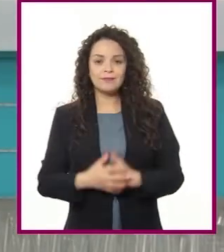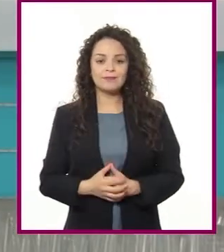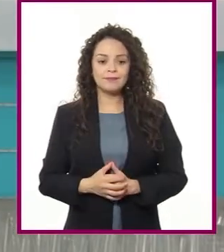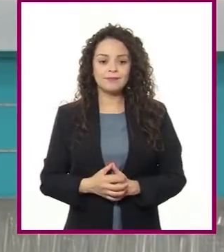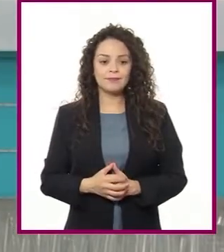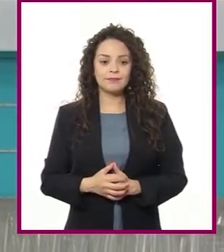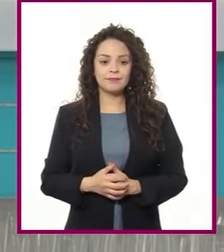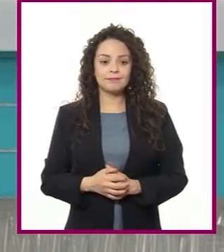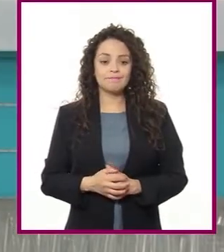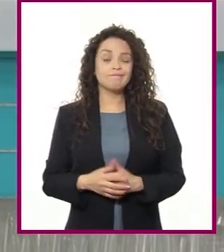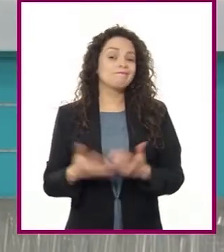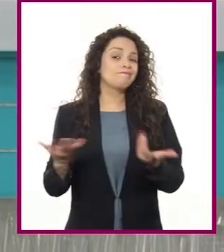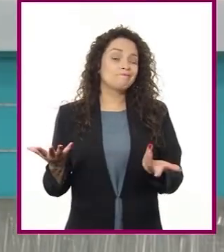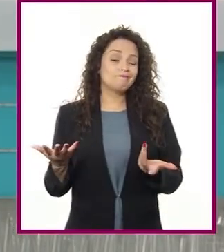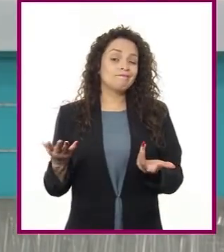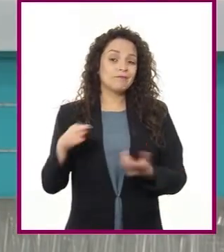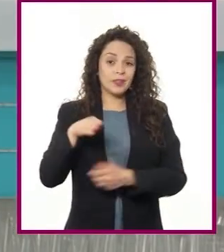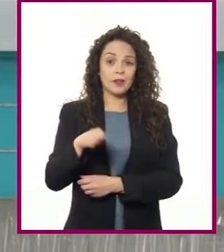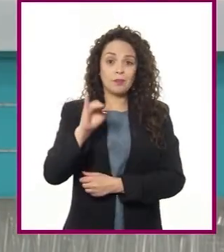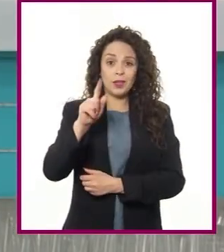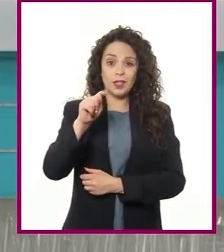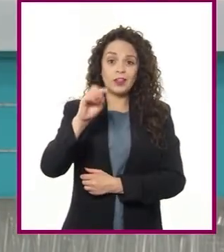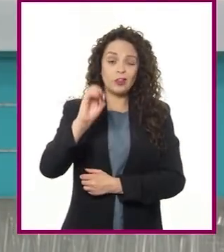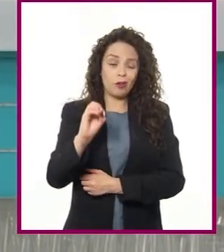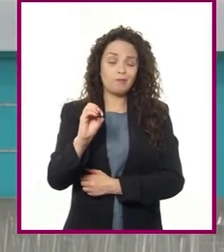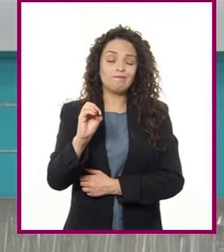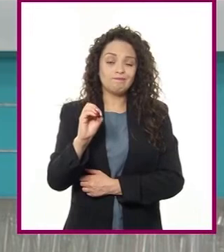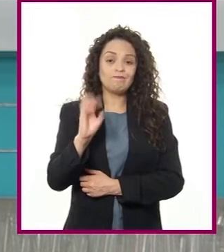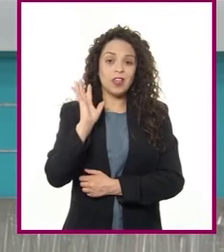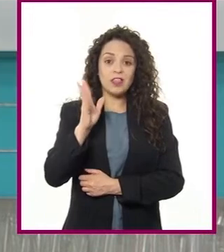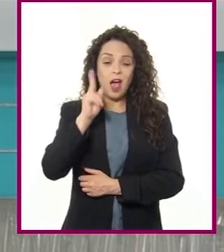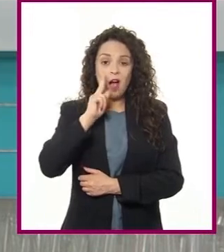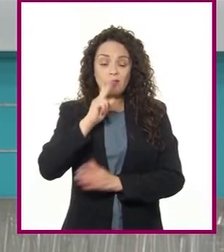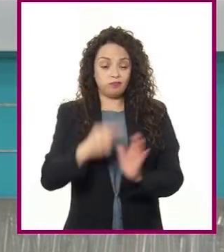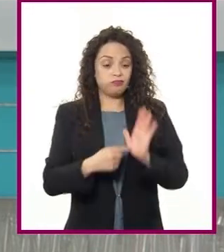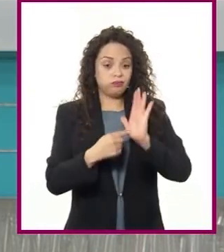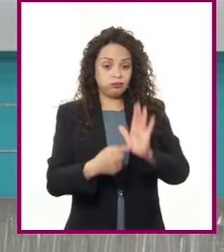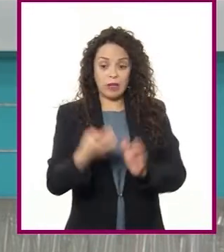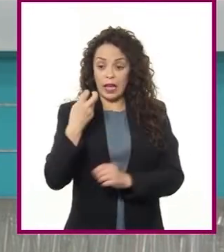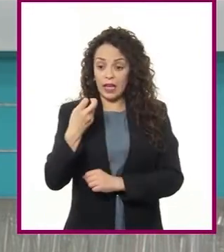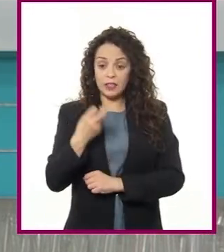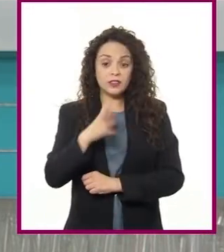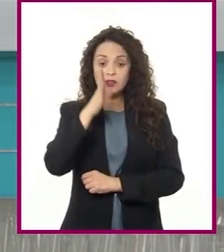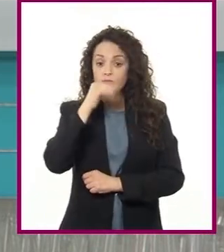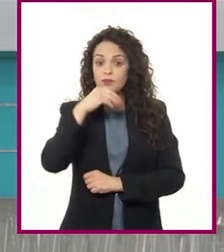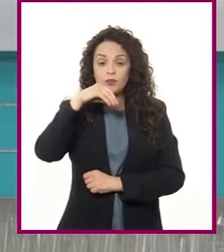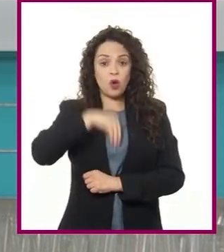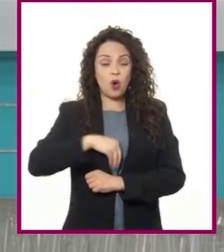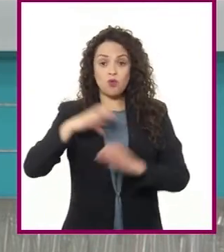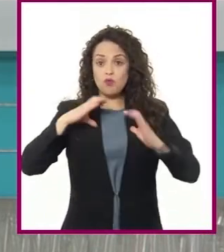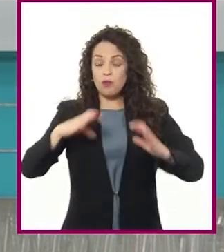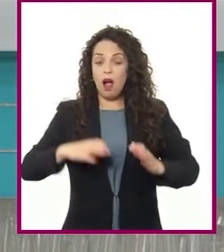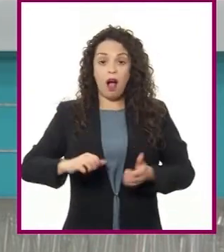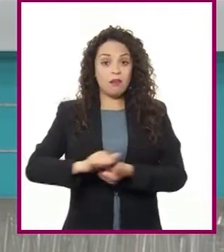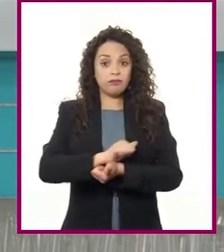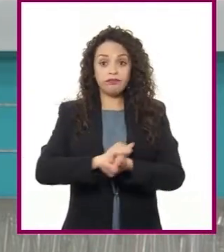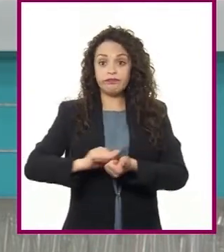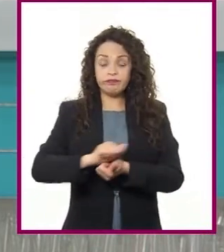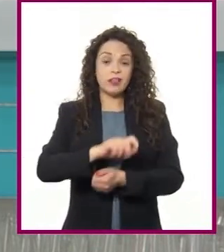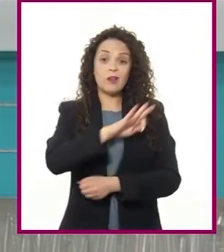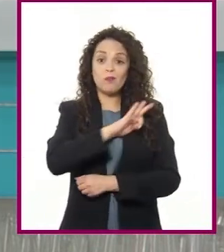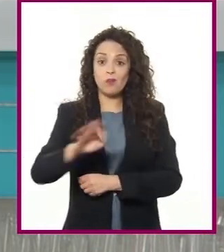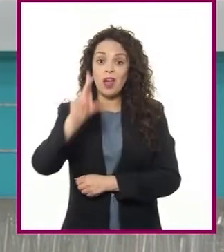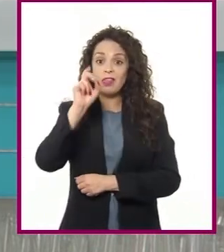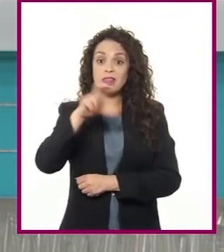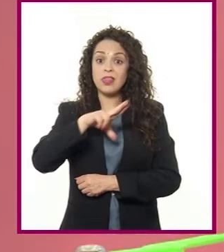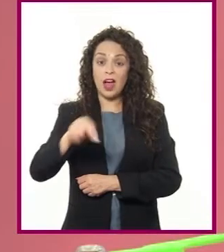Mito desafortunadamente comprobado, ya que este tipo de hierro no es asimilable en el cuerpo y puede ser perjudicial para